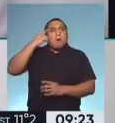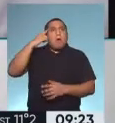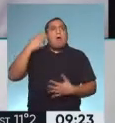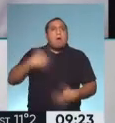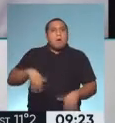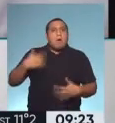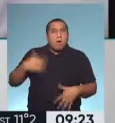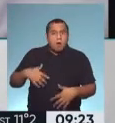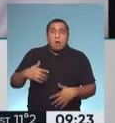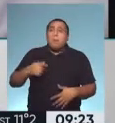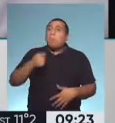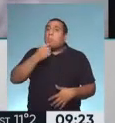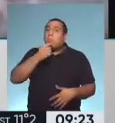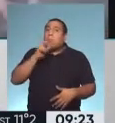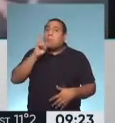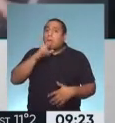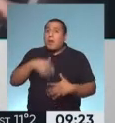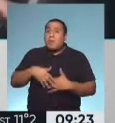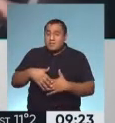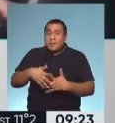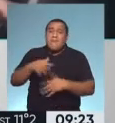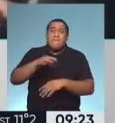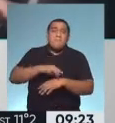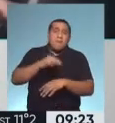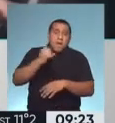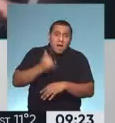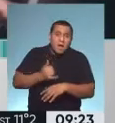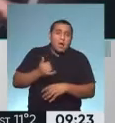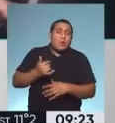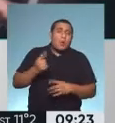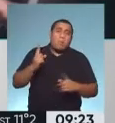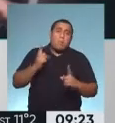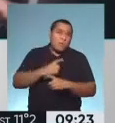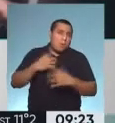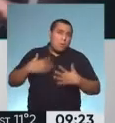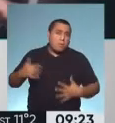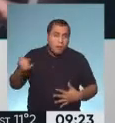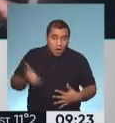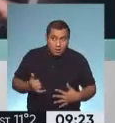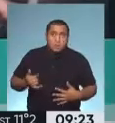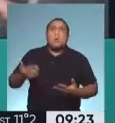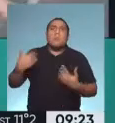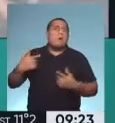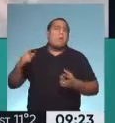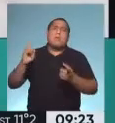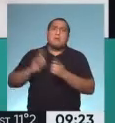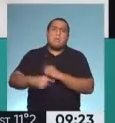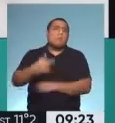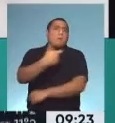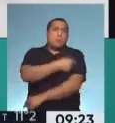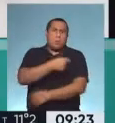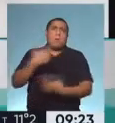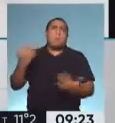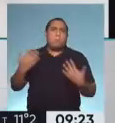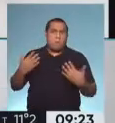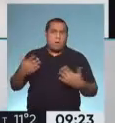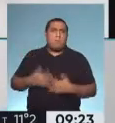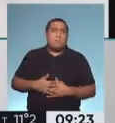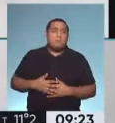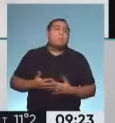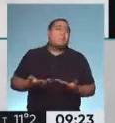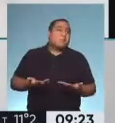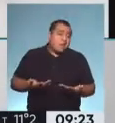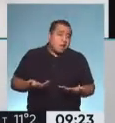y si es una embarazada que tiene como habilidades que puede ingresar al del plan de vacunación eso es un claro como como paciente